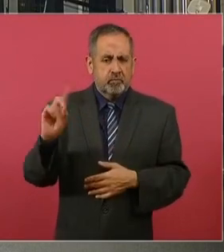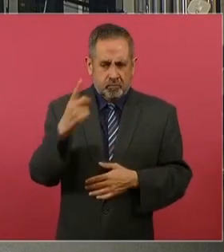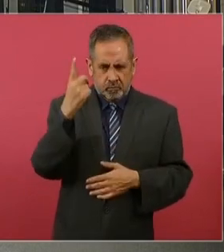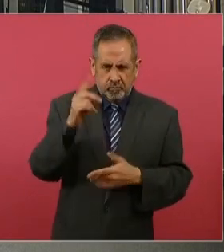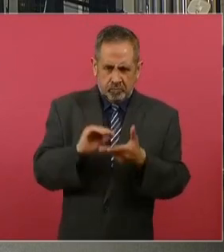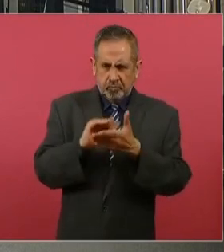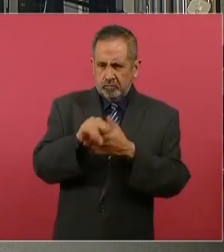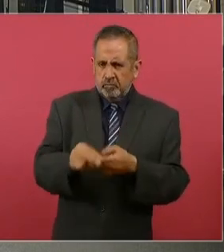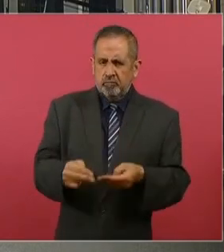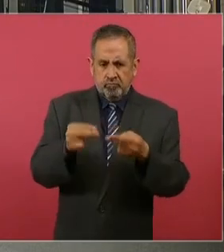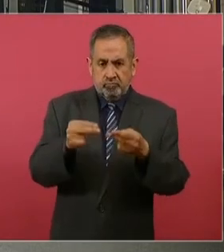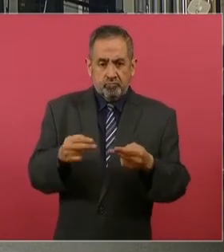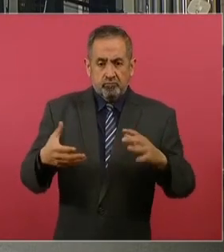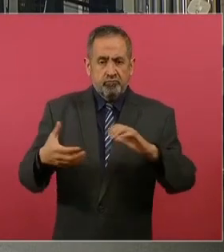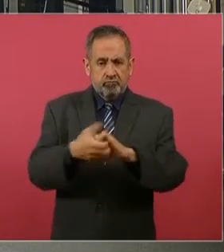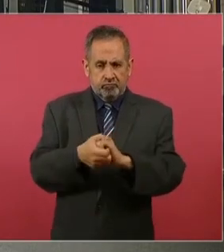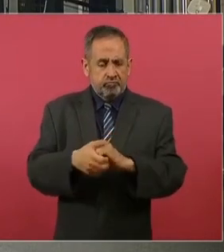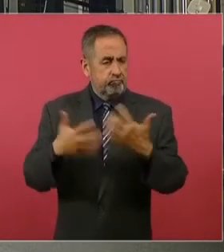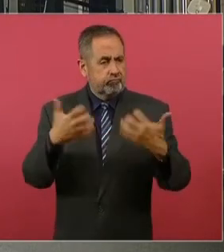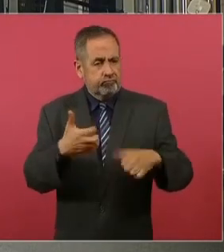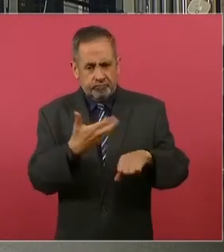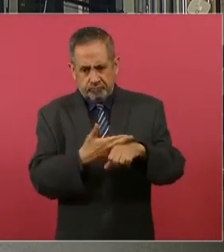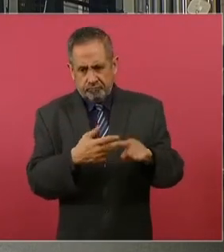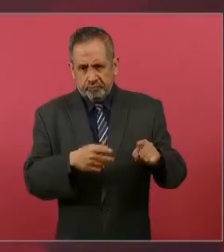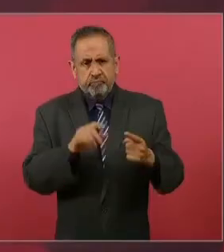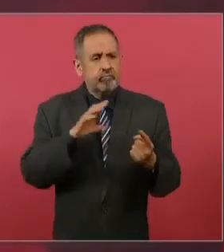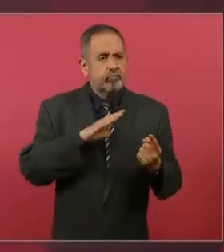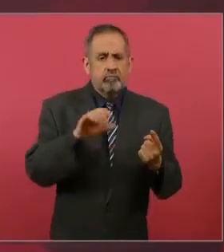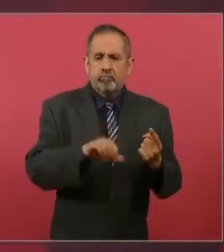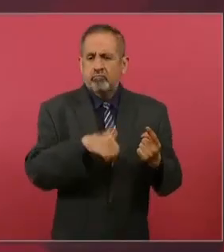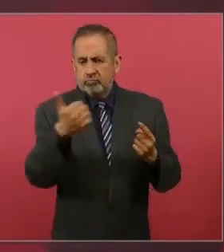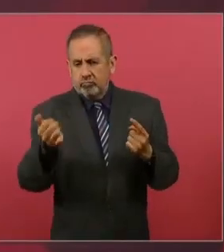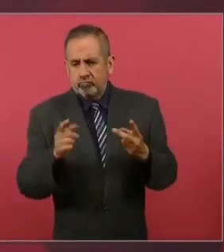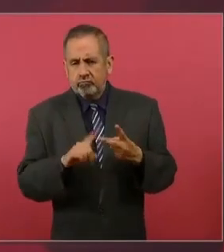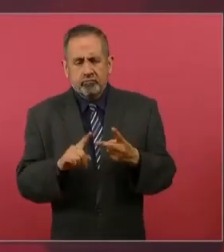dólares con esta empresa. Y hay otra asociación